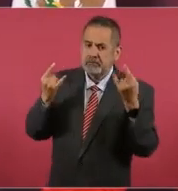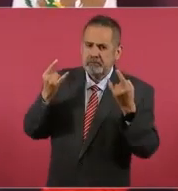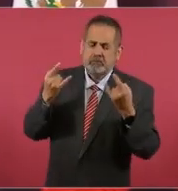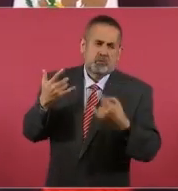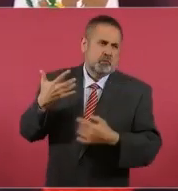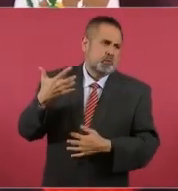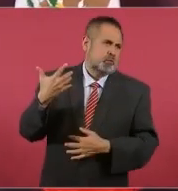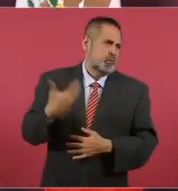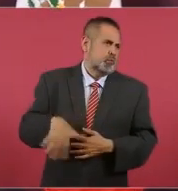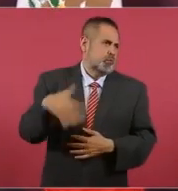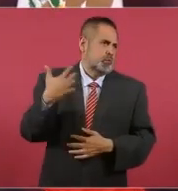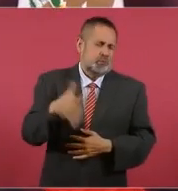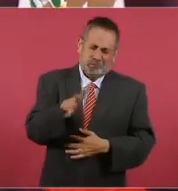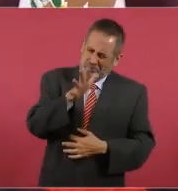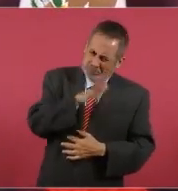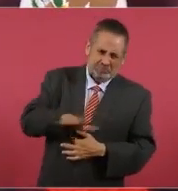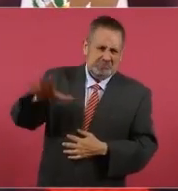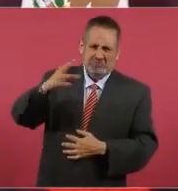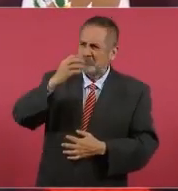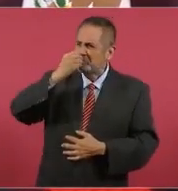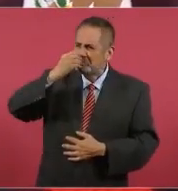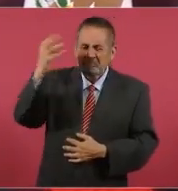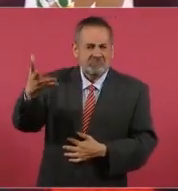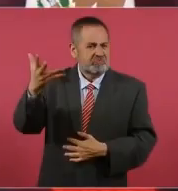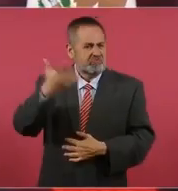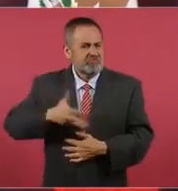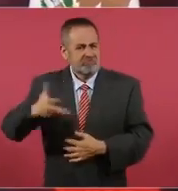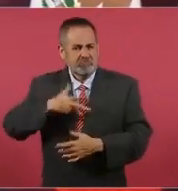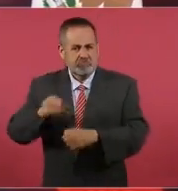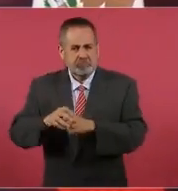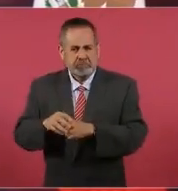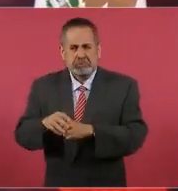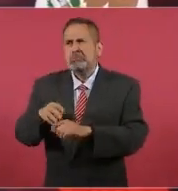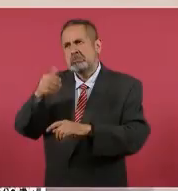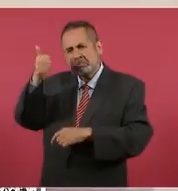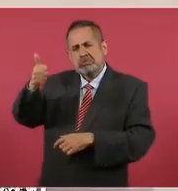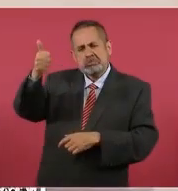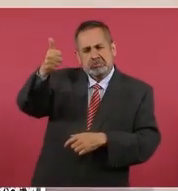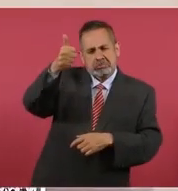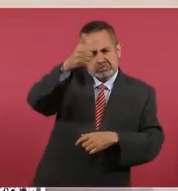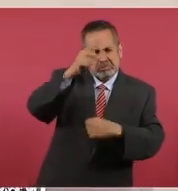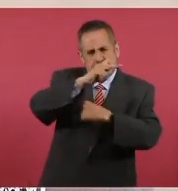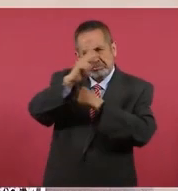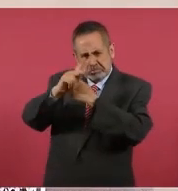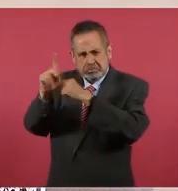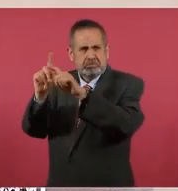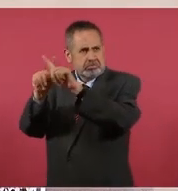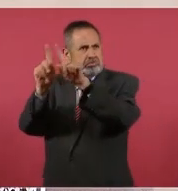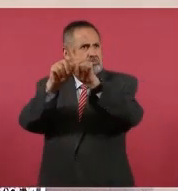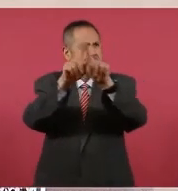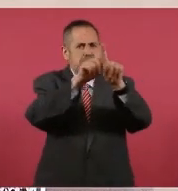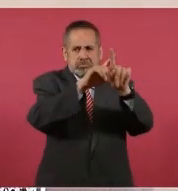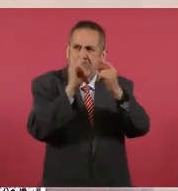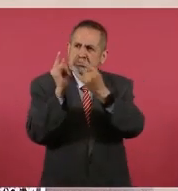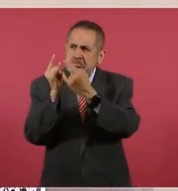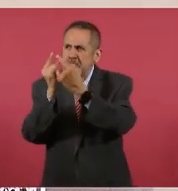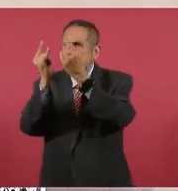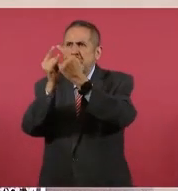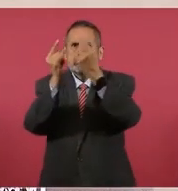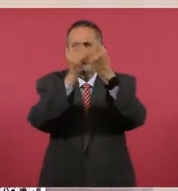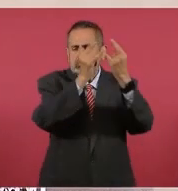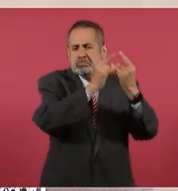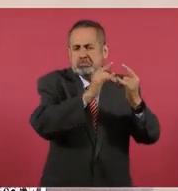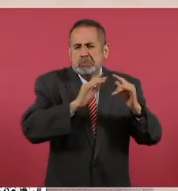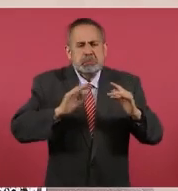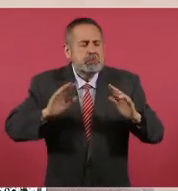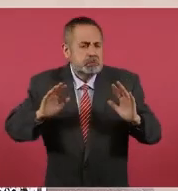nuestro. Y todos los pueblos tienen estos pasados y tienen